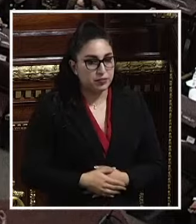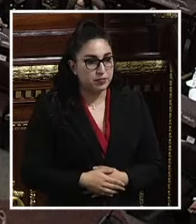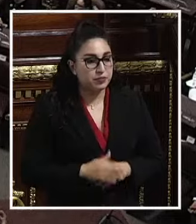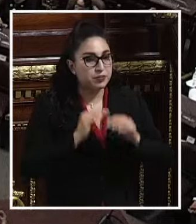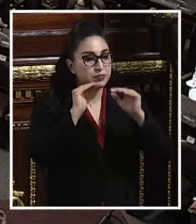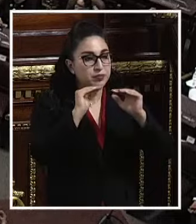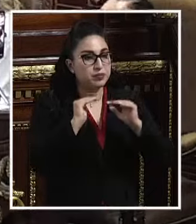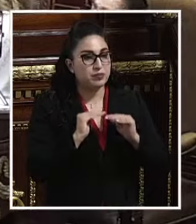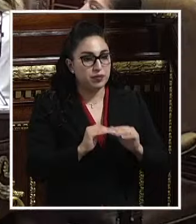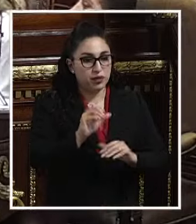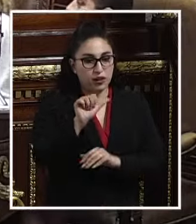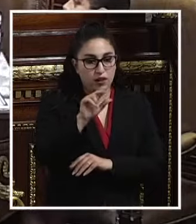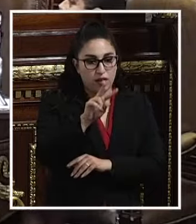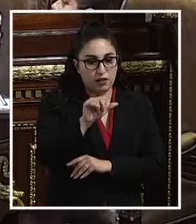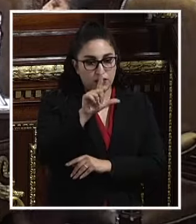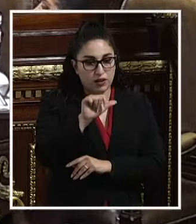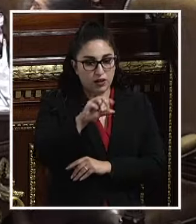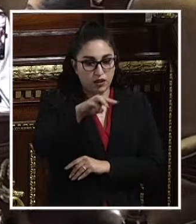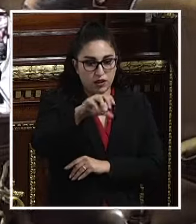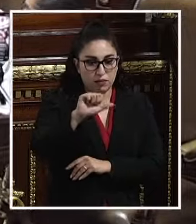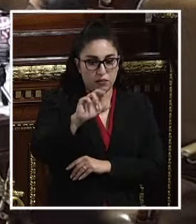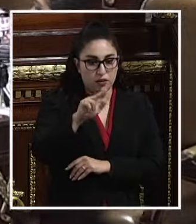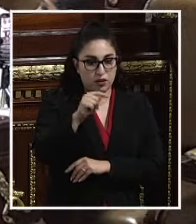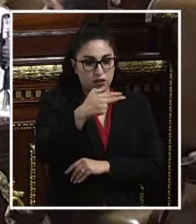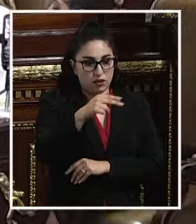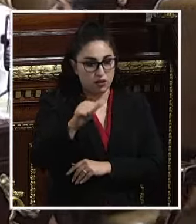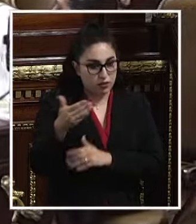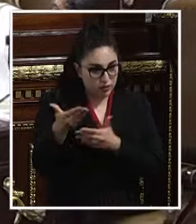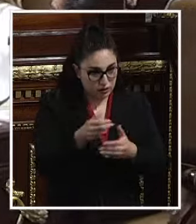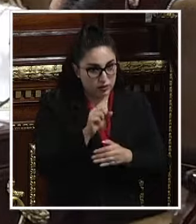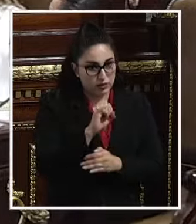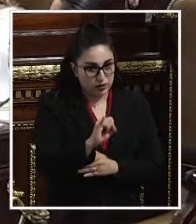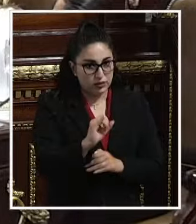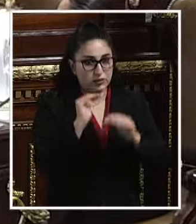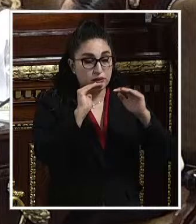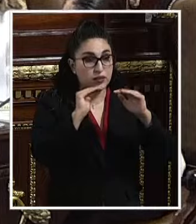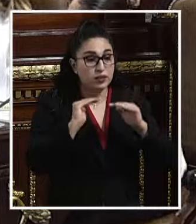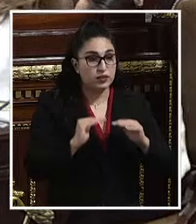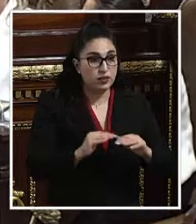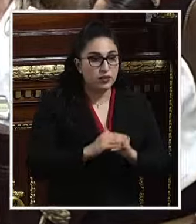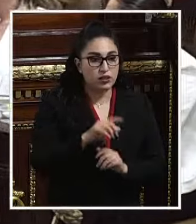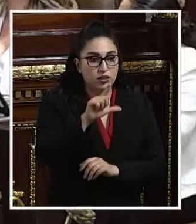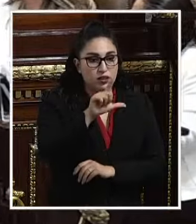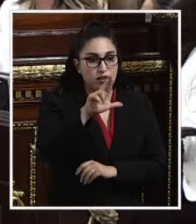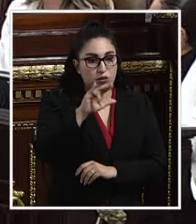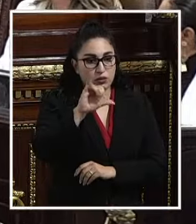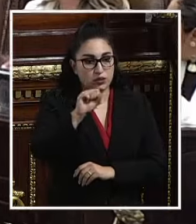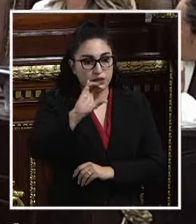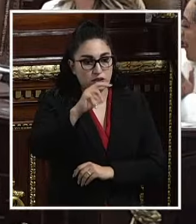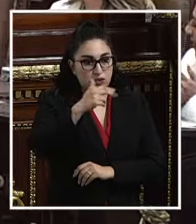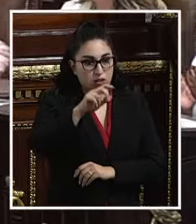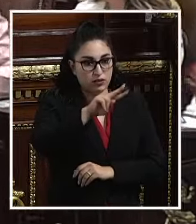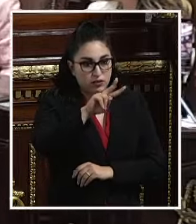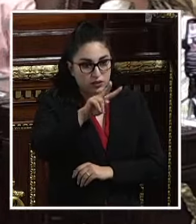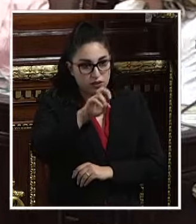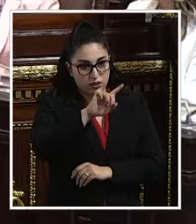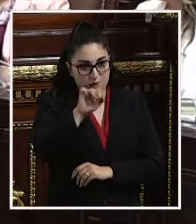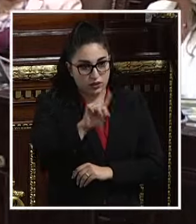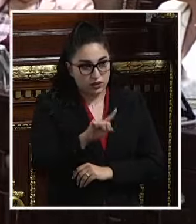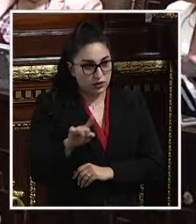Buenos días, Ávila Ventura Marta, presente. Buen día, Luis Chávez, presente.